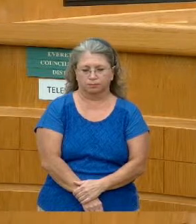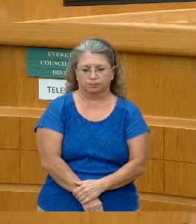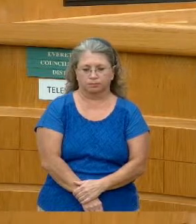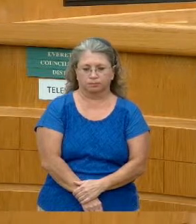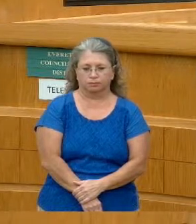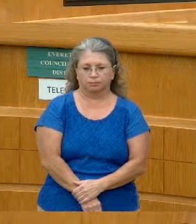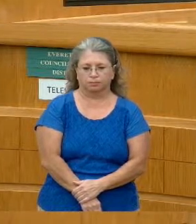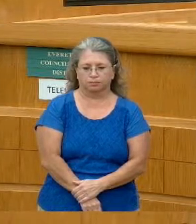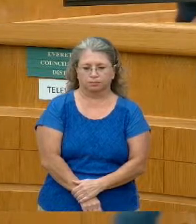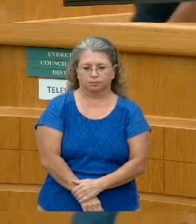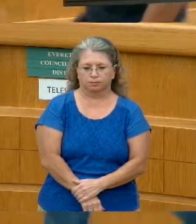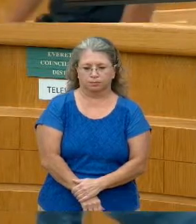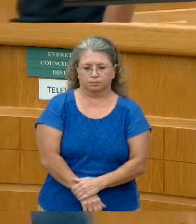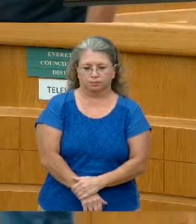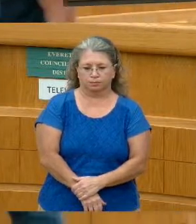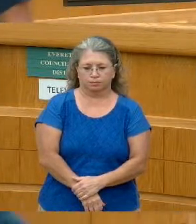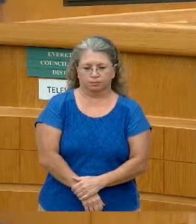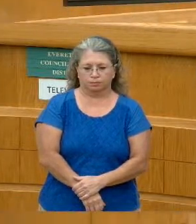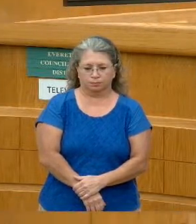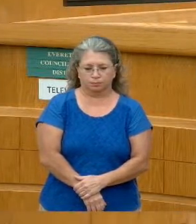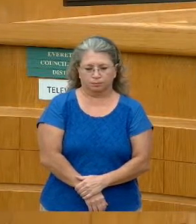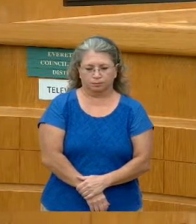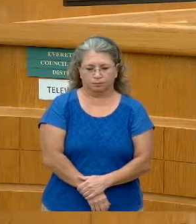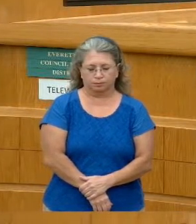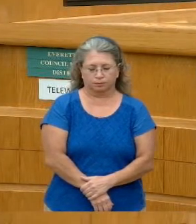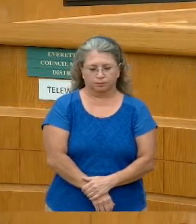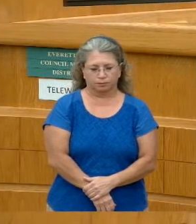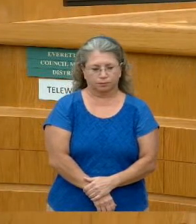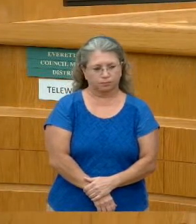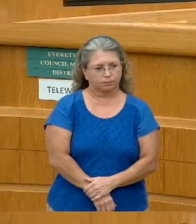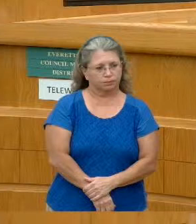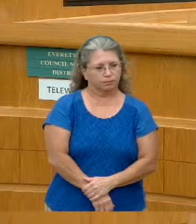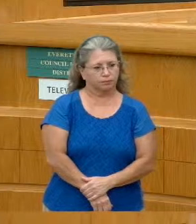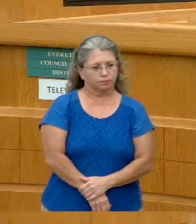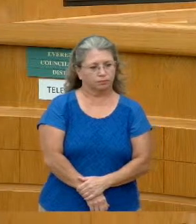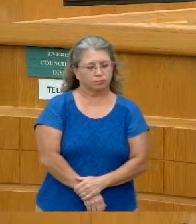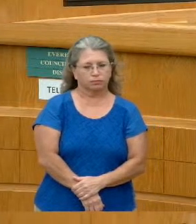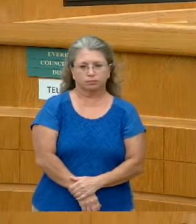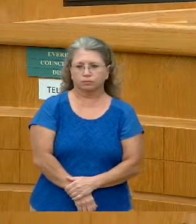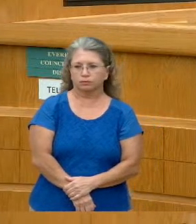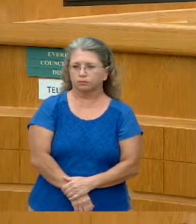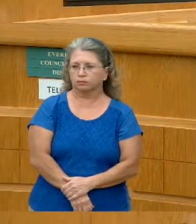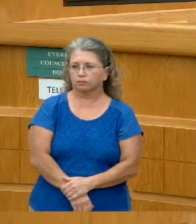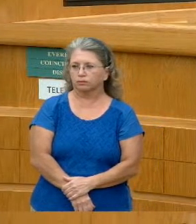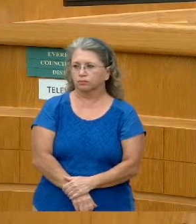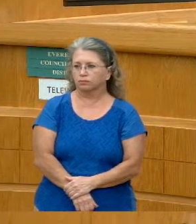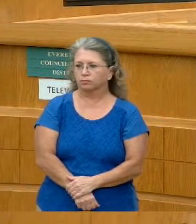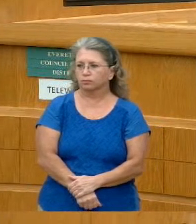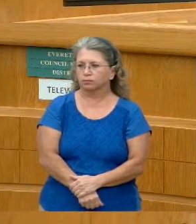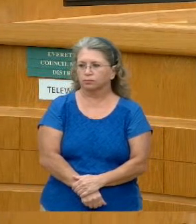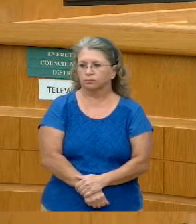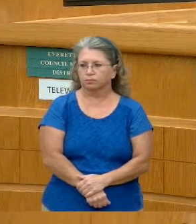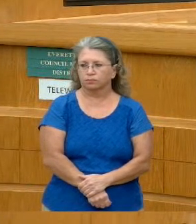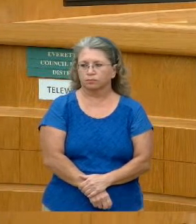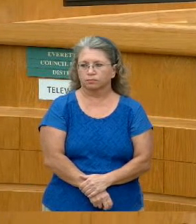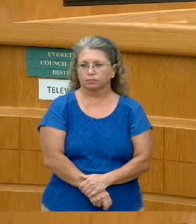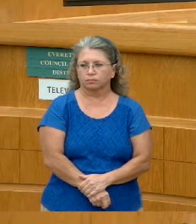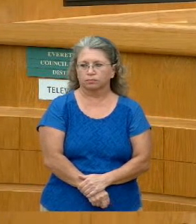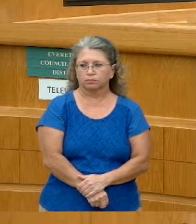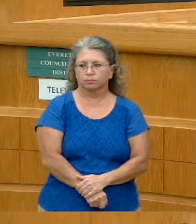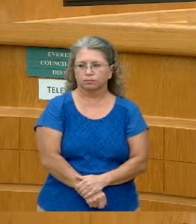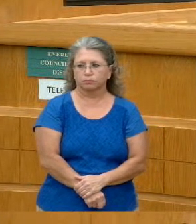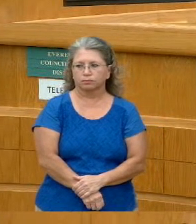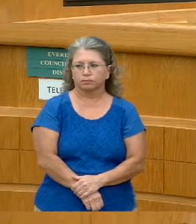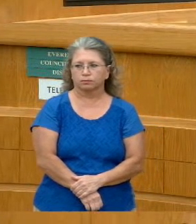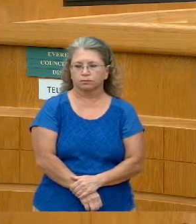lista de espera. El día de mañana habrá un evento para tomar al menos 200 pruebas. Otros lugares a llamar para poder realizar una cita es en las